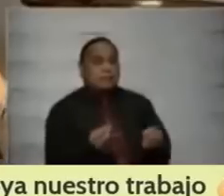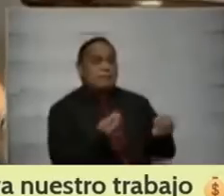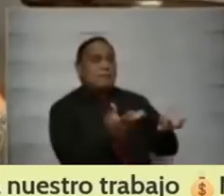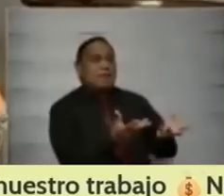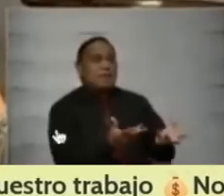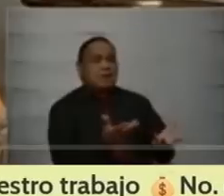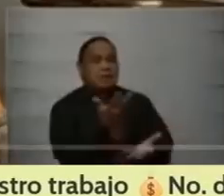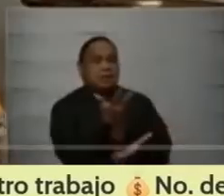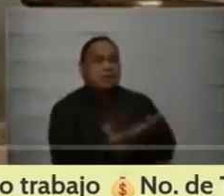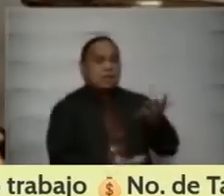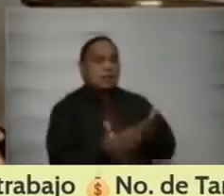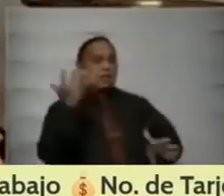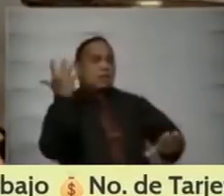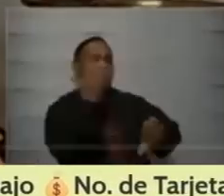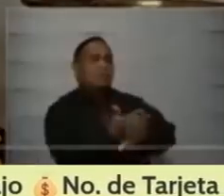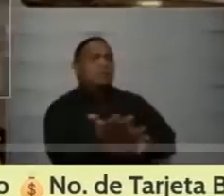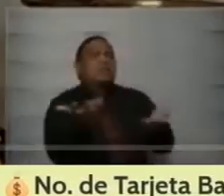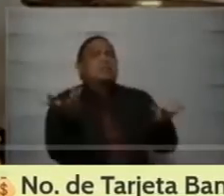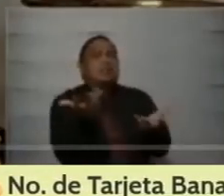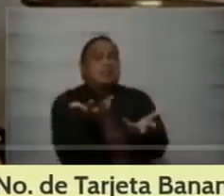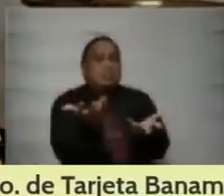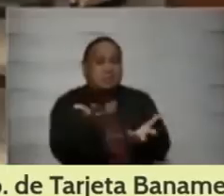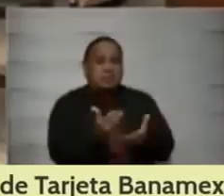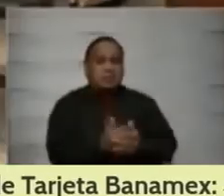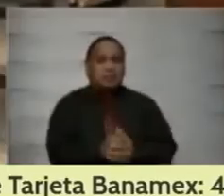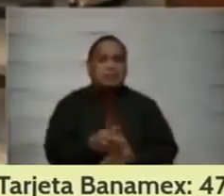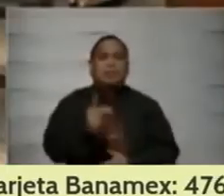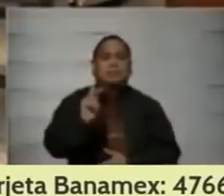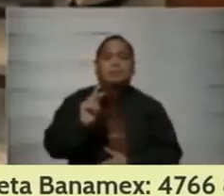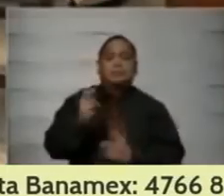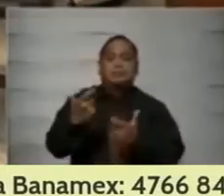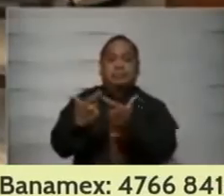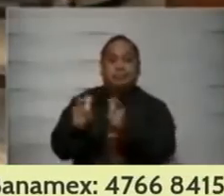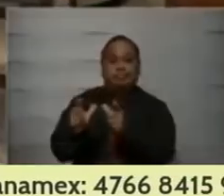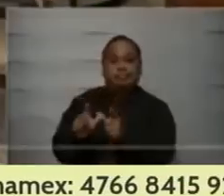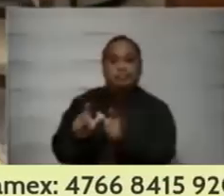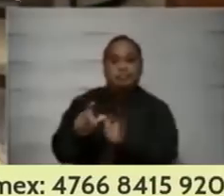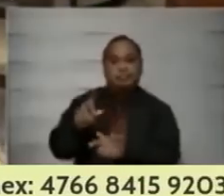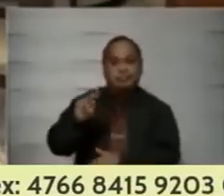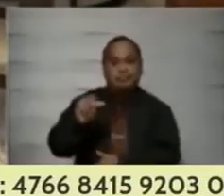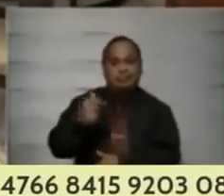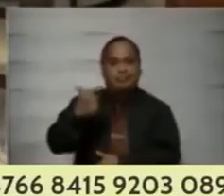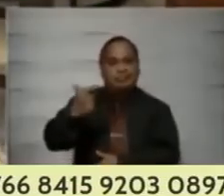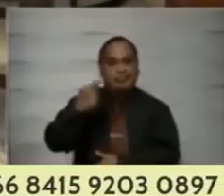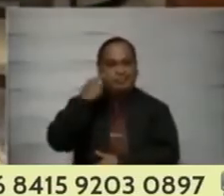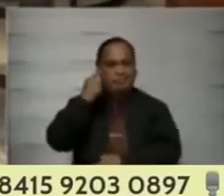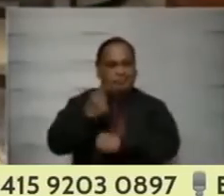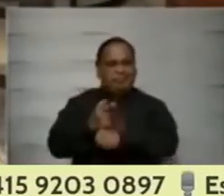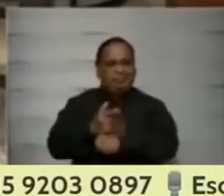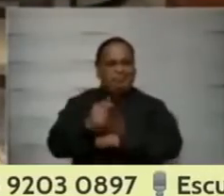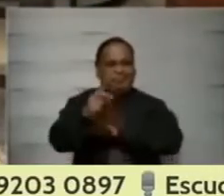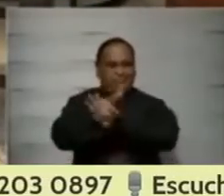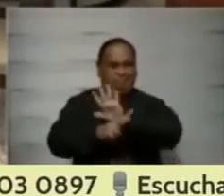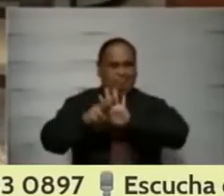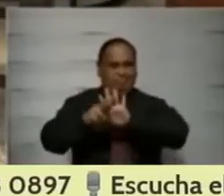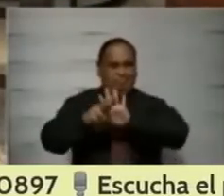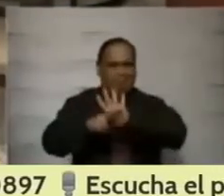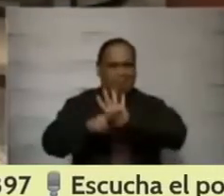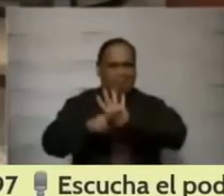le hicimos, José Luis, ¿no? Así es. No, represión la que sufrieron los del 97 y por aquí ya tenemos el video. A él no le tocó el vivirla.